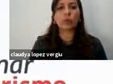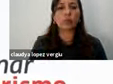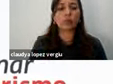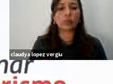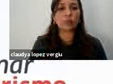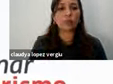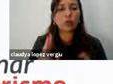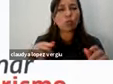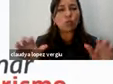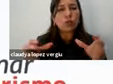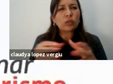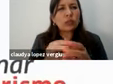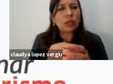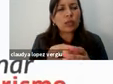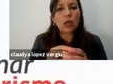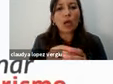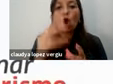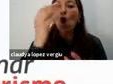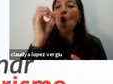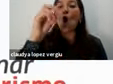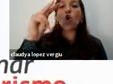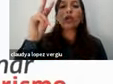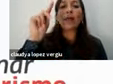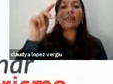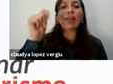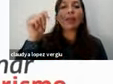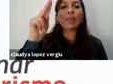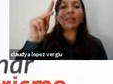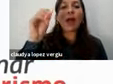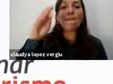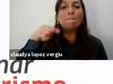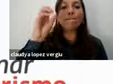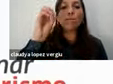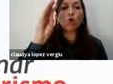cerca a Ollantaytambo, ¿no?